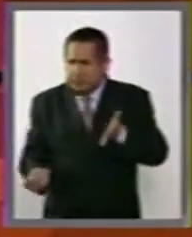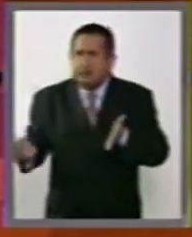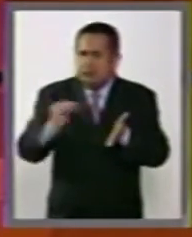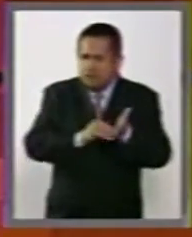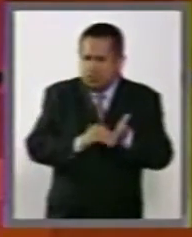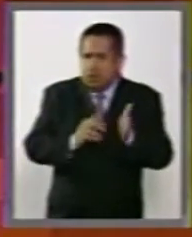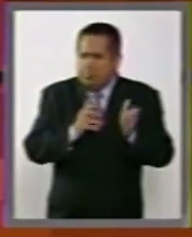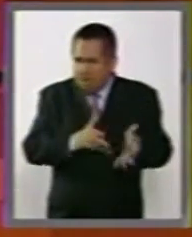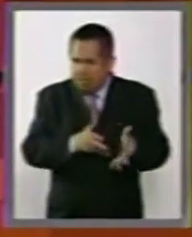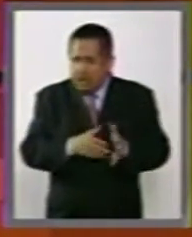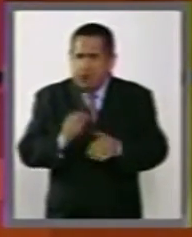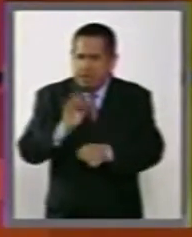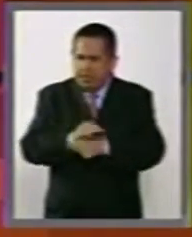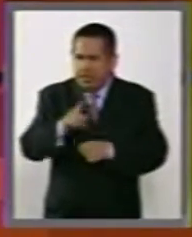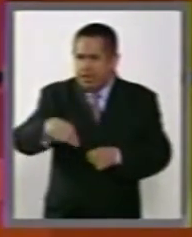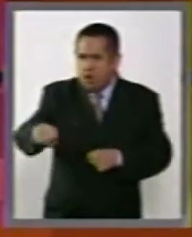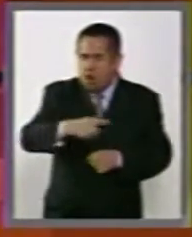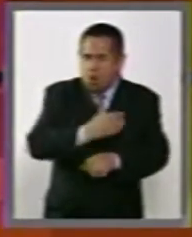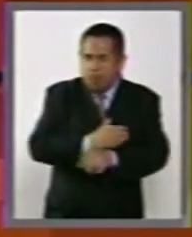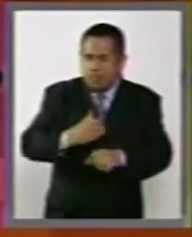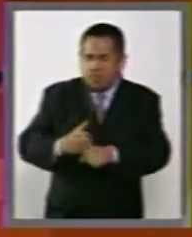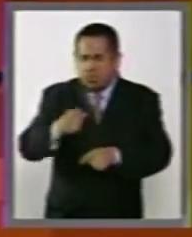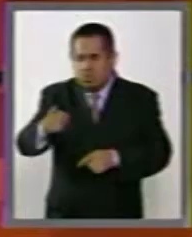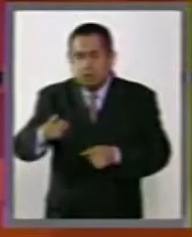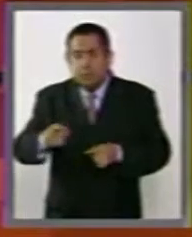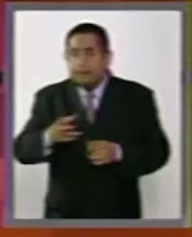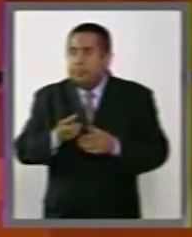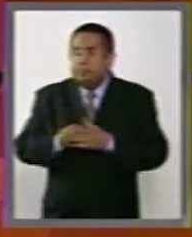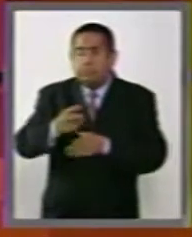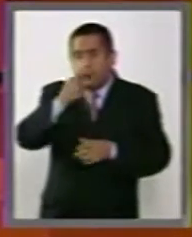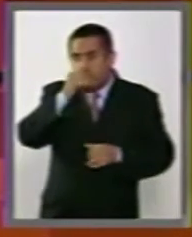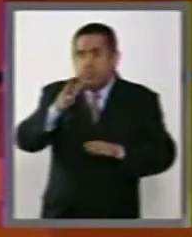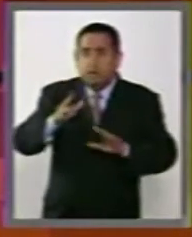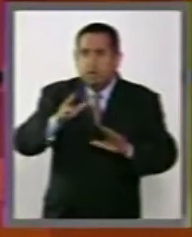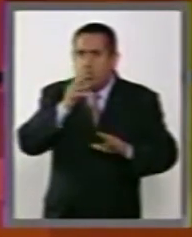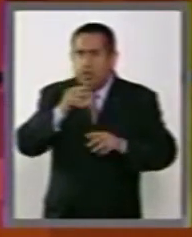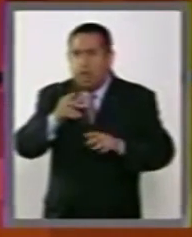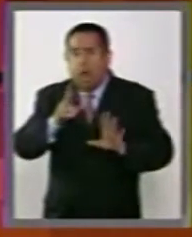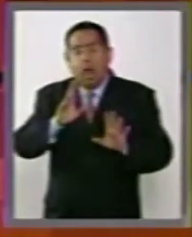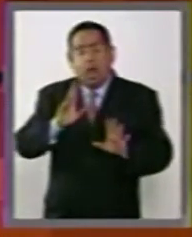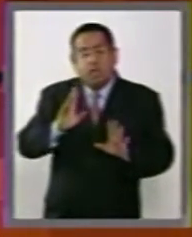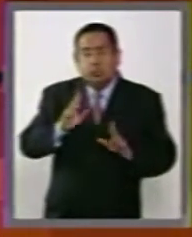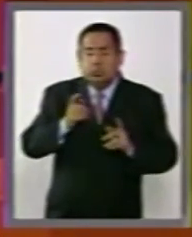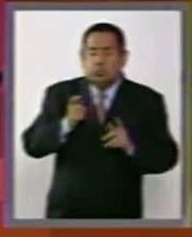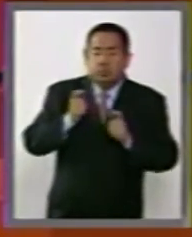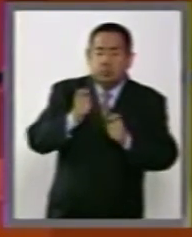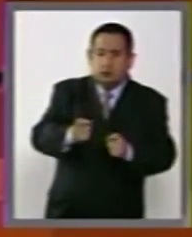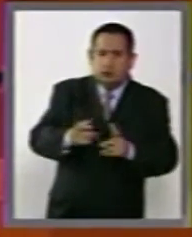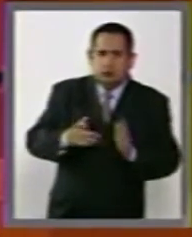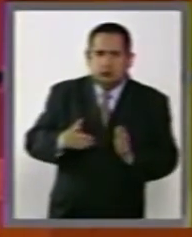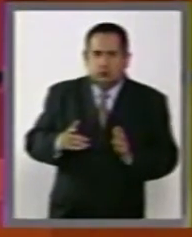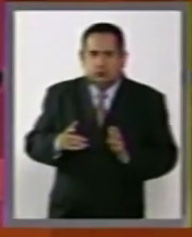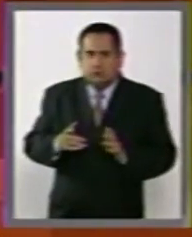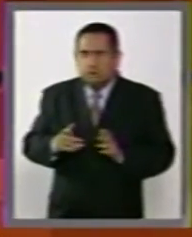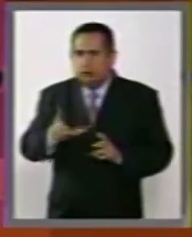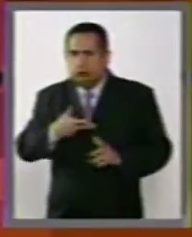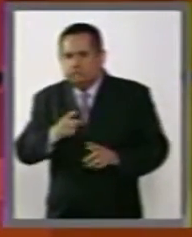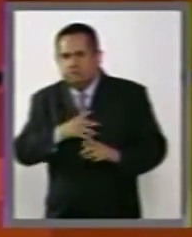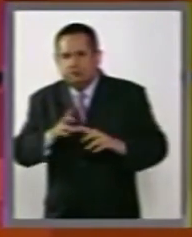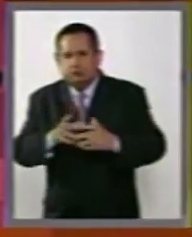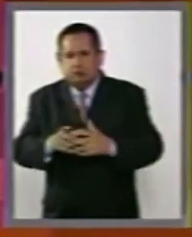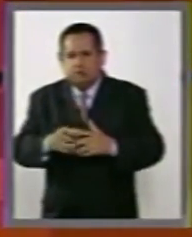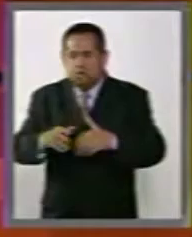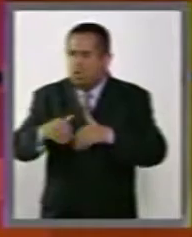para proteger a muchos compañeros que no salen a la calle a protestar porque sea su gusto, sino salen a la calle a